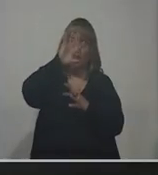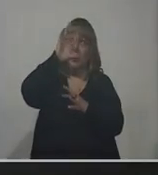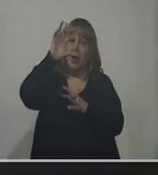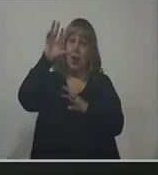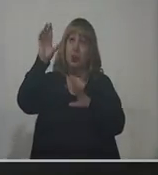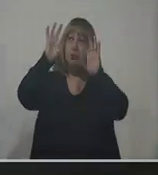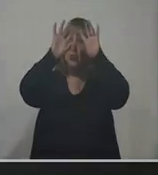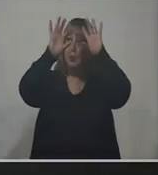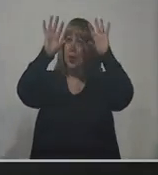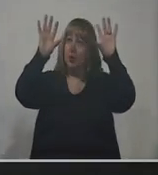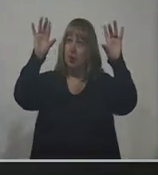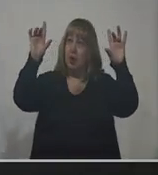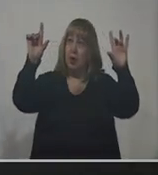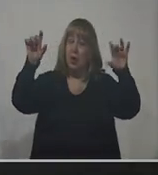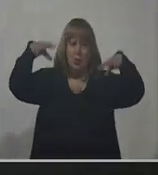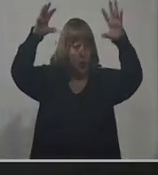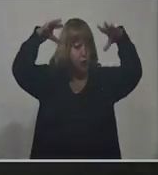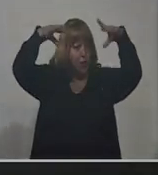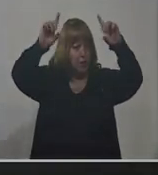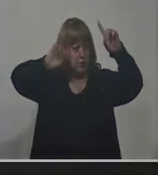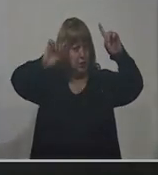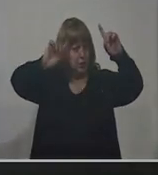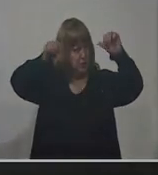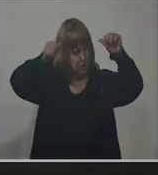la nubosidad, pero no para dar un escenario de mal tiempo.